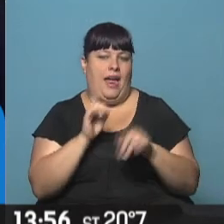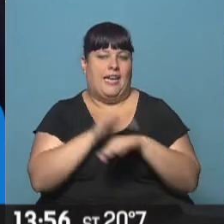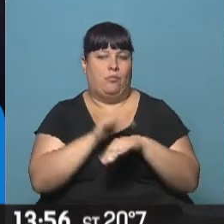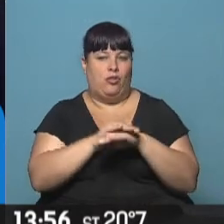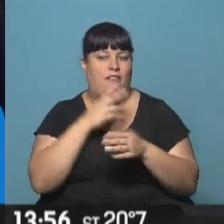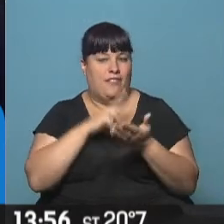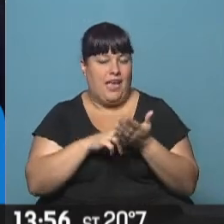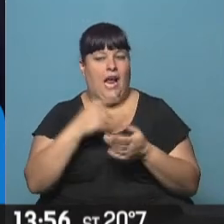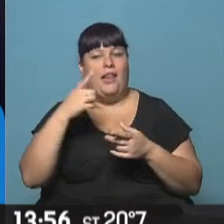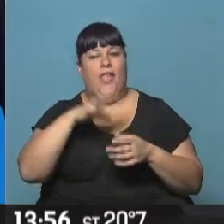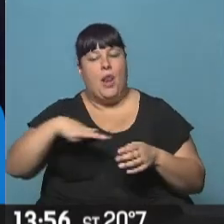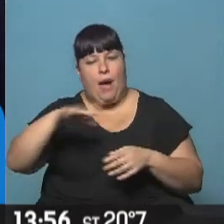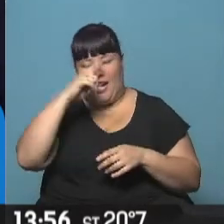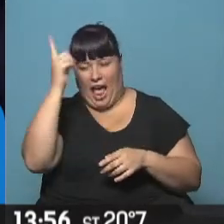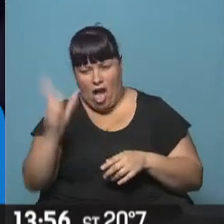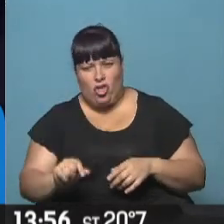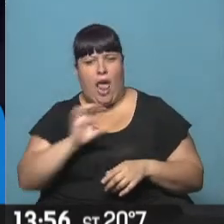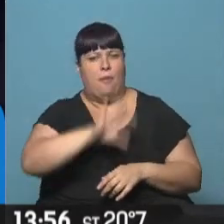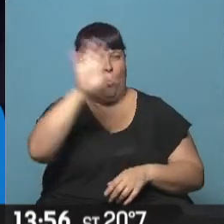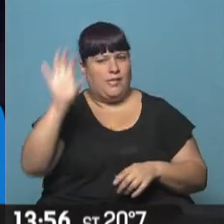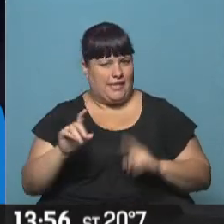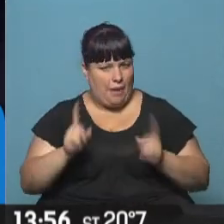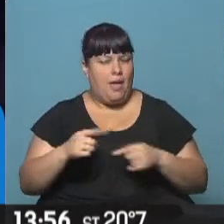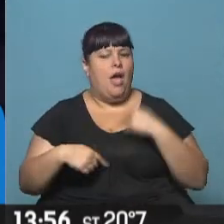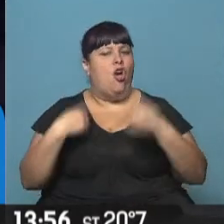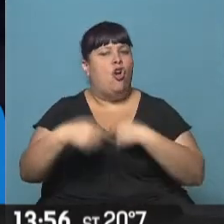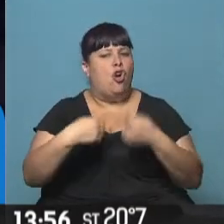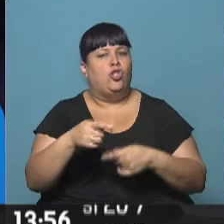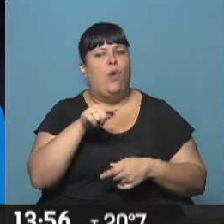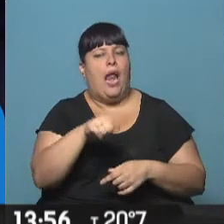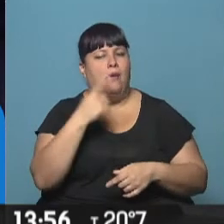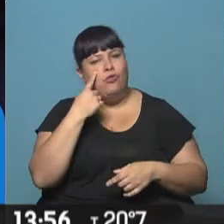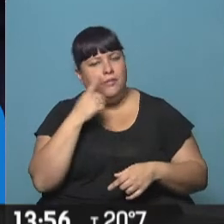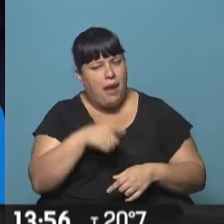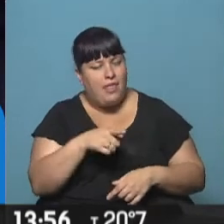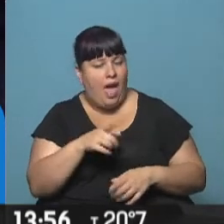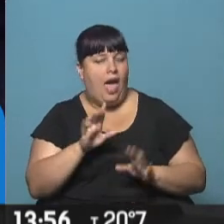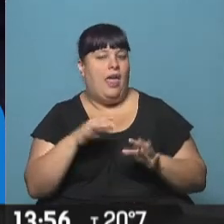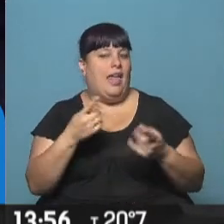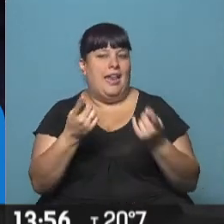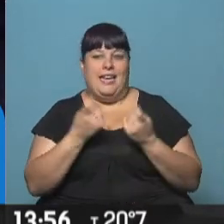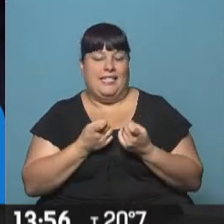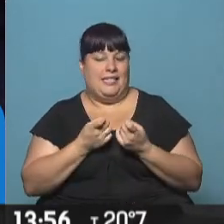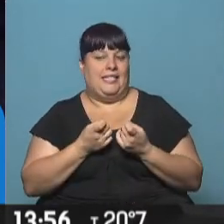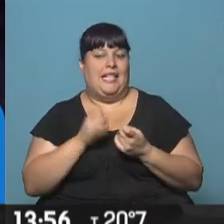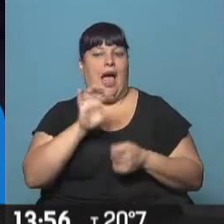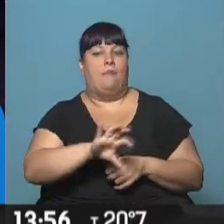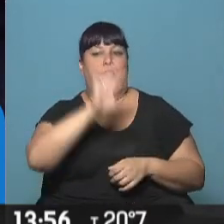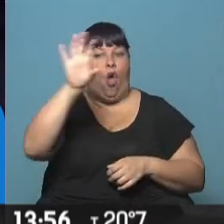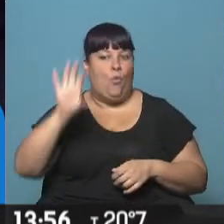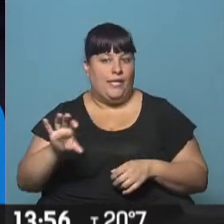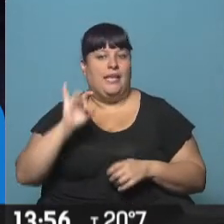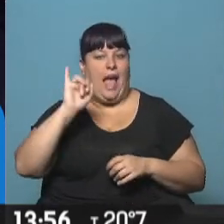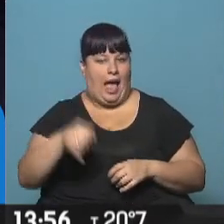responsabilidad fiscal tanto de la jurisdicción nacional como la de las provincias. Para avanzar sobre los municipios necesitamos que las provincias sean